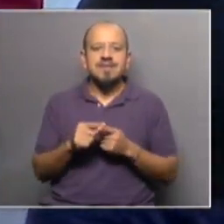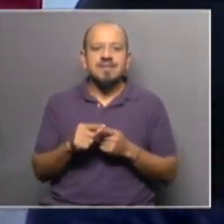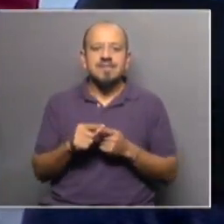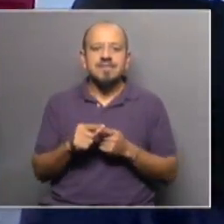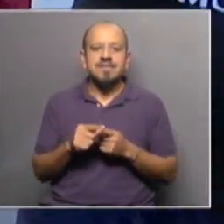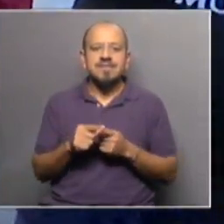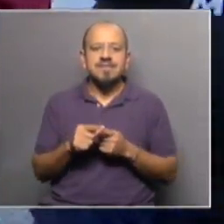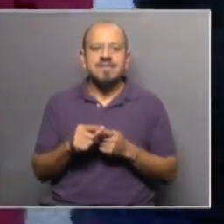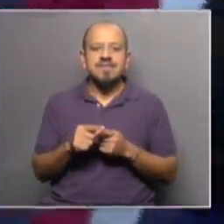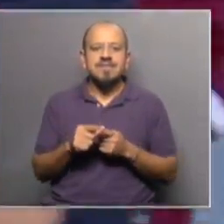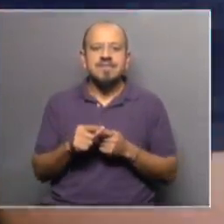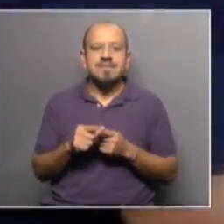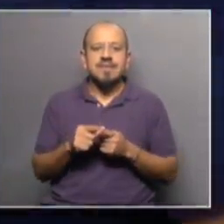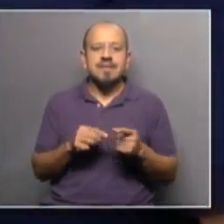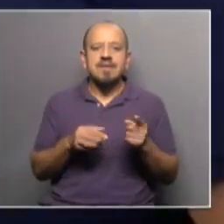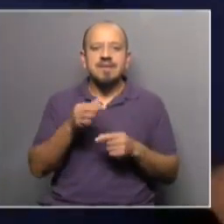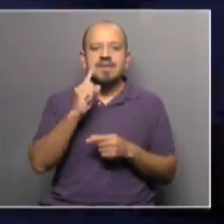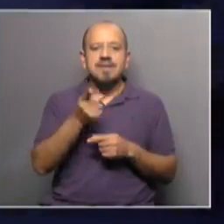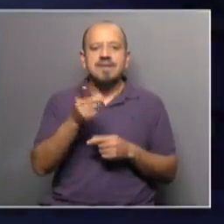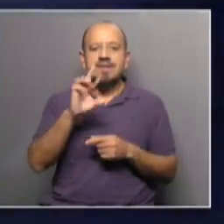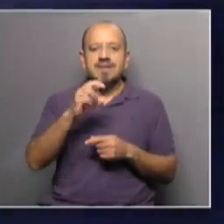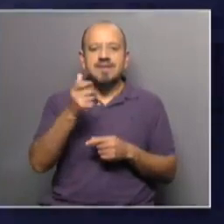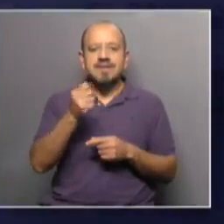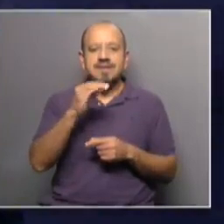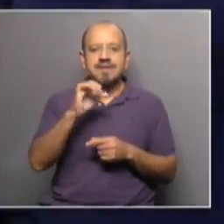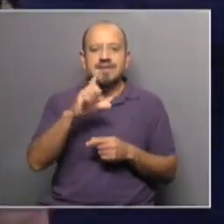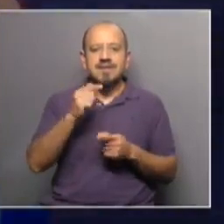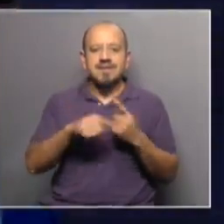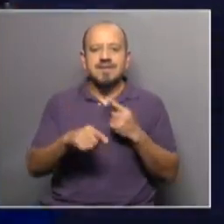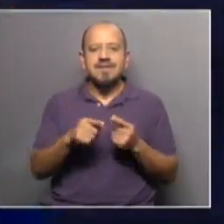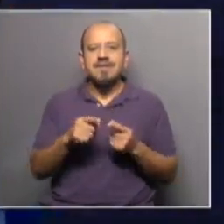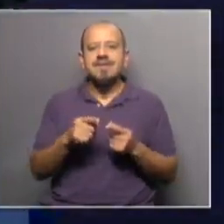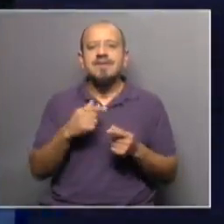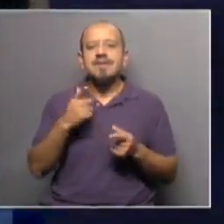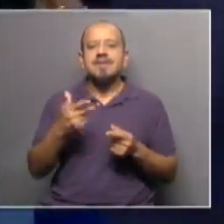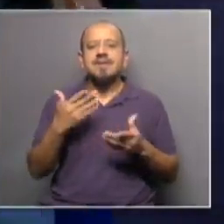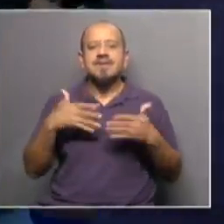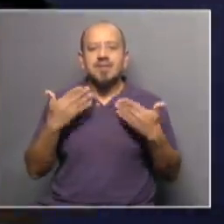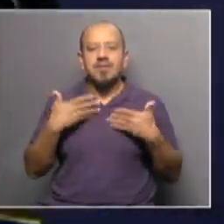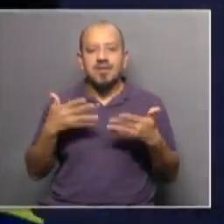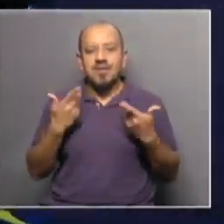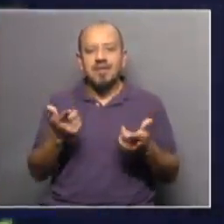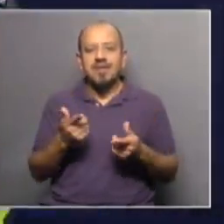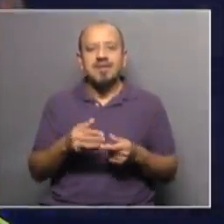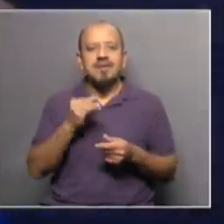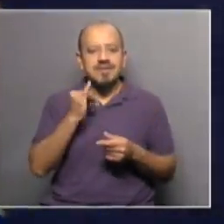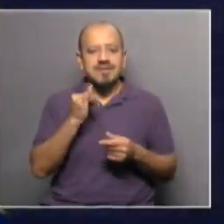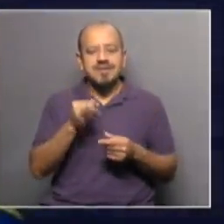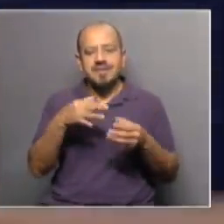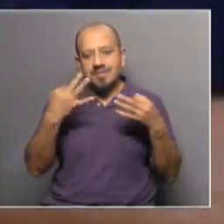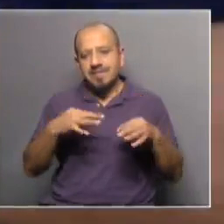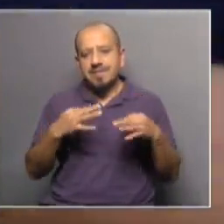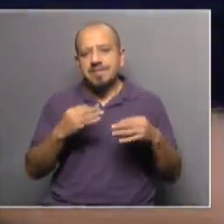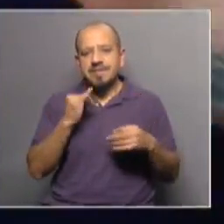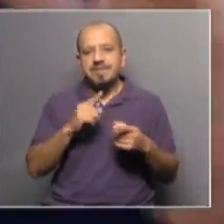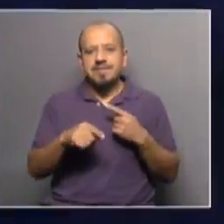director en este caso. Sí. Graciela, ¿cómo andas vos? ¿Todo bien? Bien, usted. ¿Contenta, loca la vida? Sí, claro. La verdad que sí.